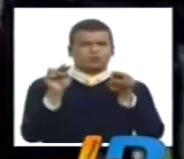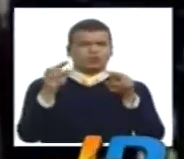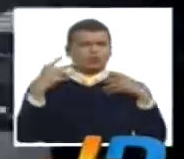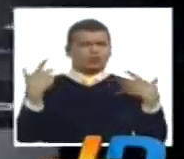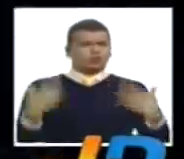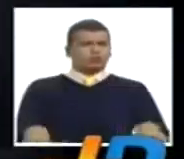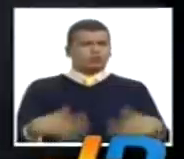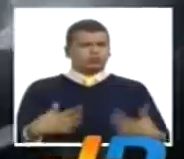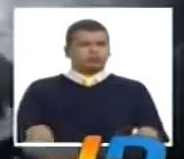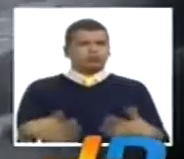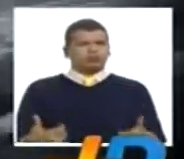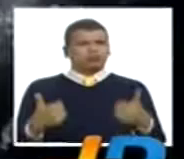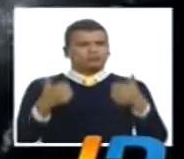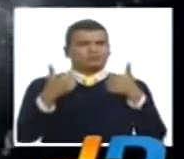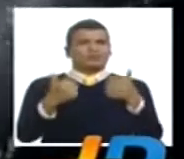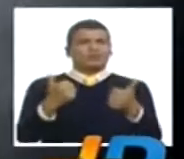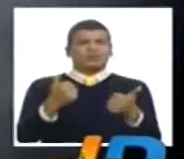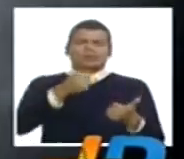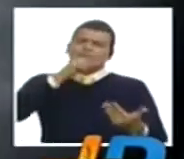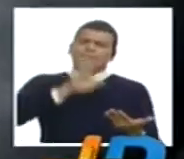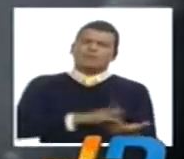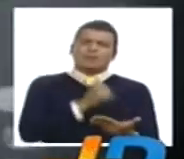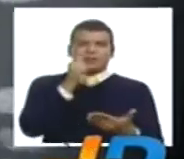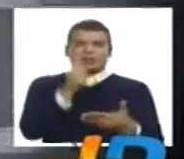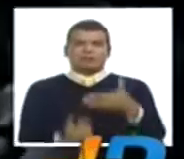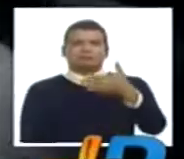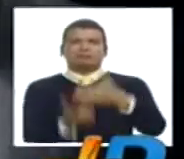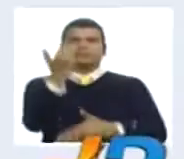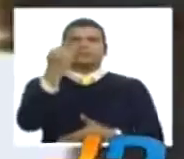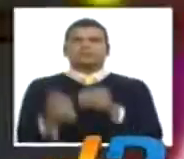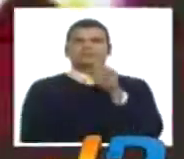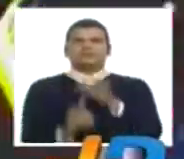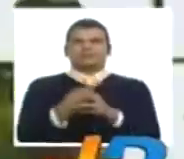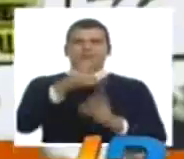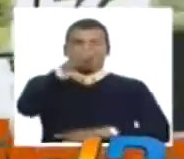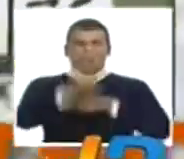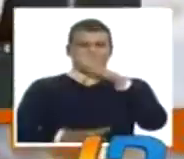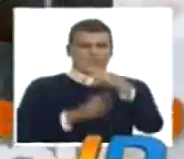puesta en escena. Mi Verdad de Shakira y Maná se estrenará mañana a nivel mundial.